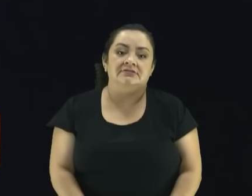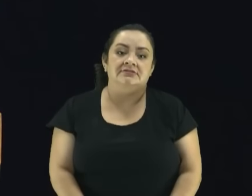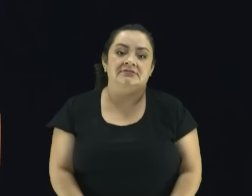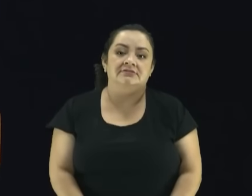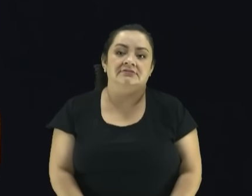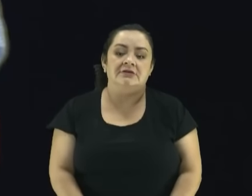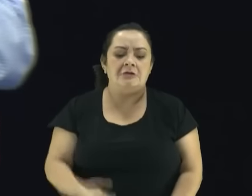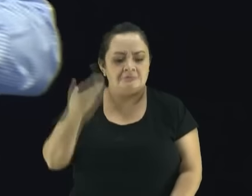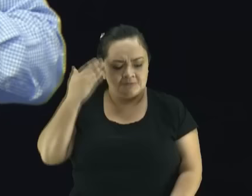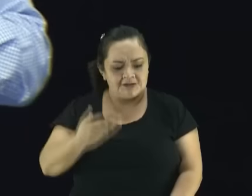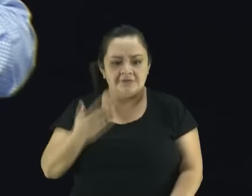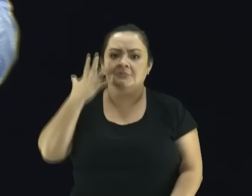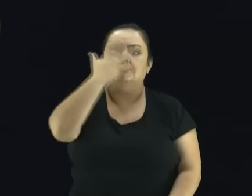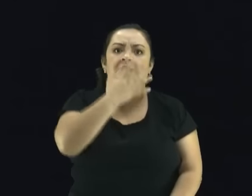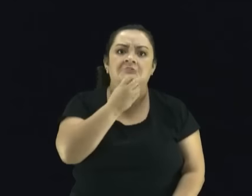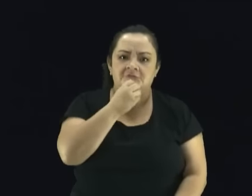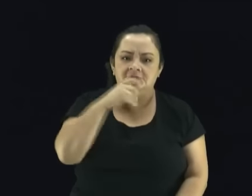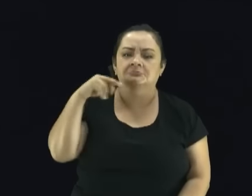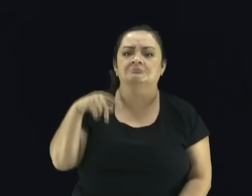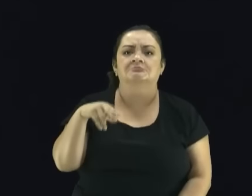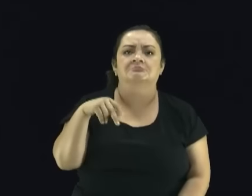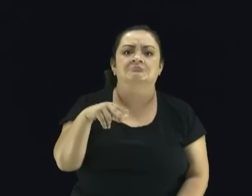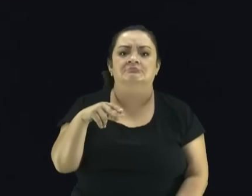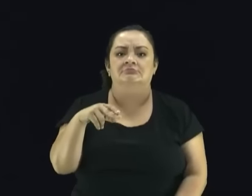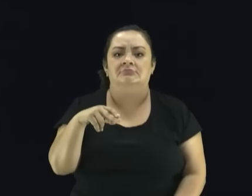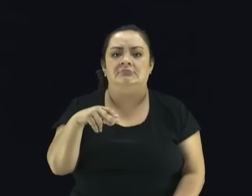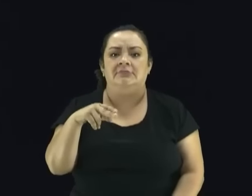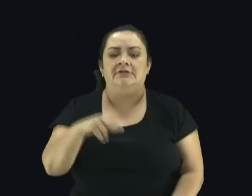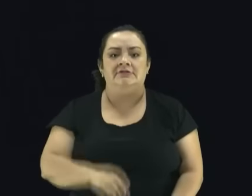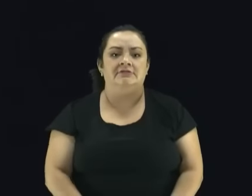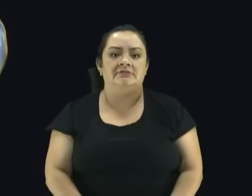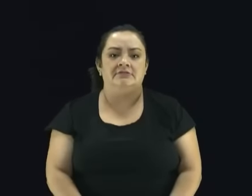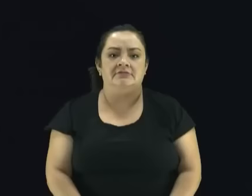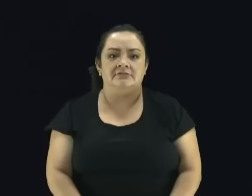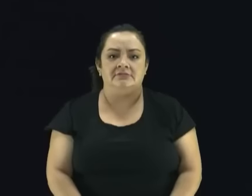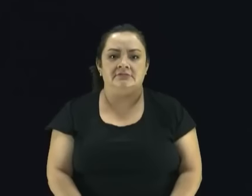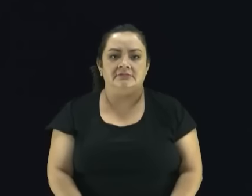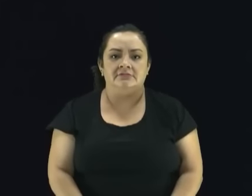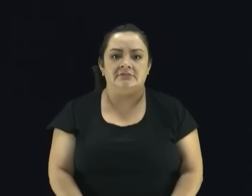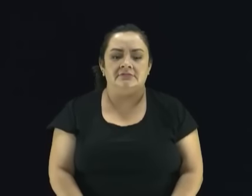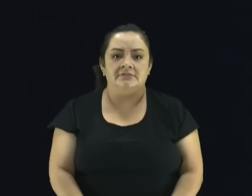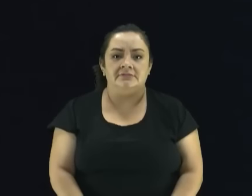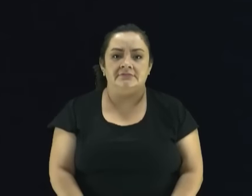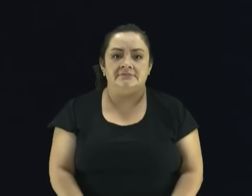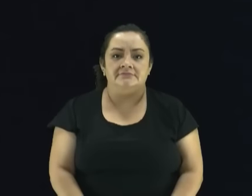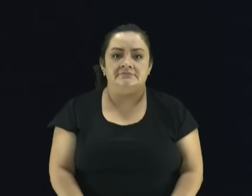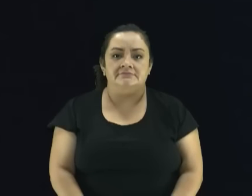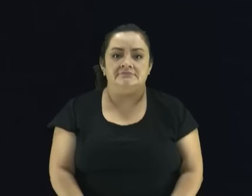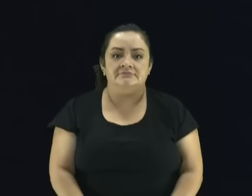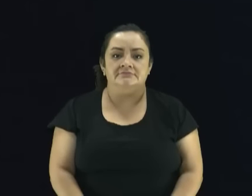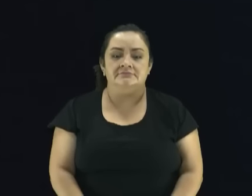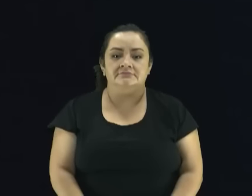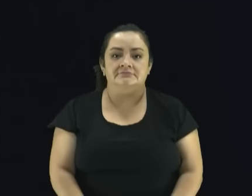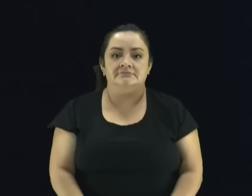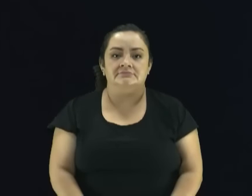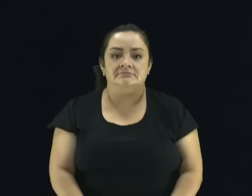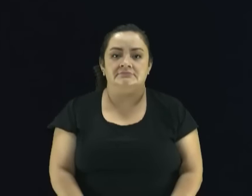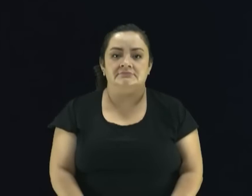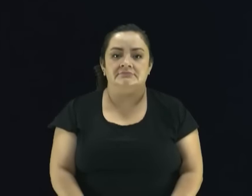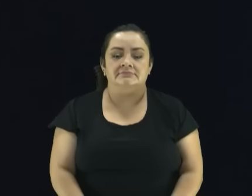lucen muy bien y entraron por el pasillo con una marcha que ni nos corresponde ni tampoco es el himno nuestro país El Salvador